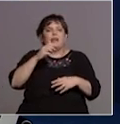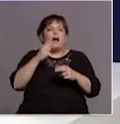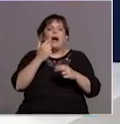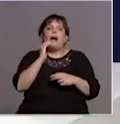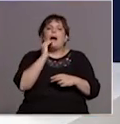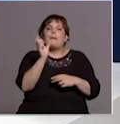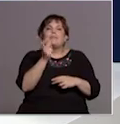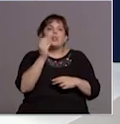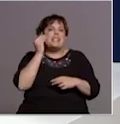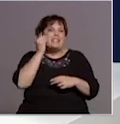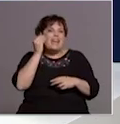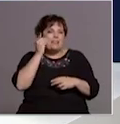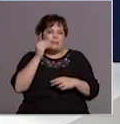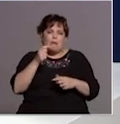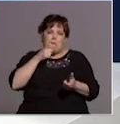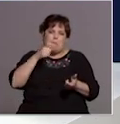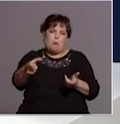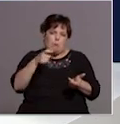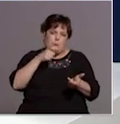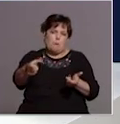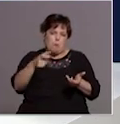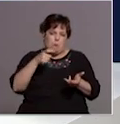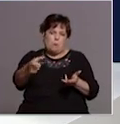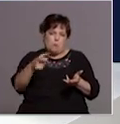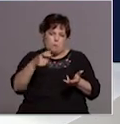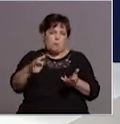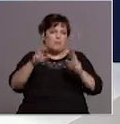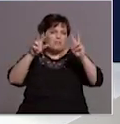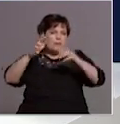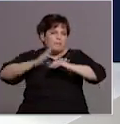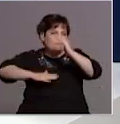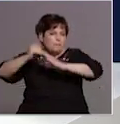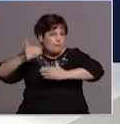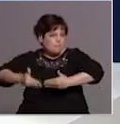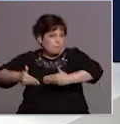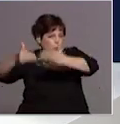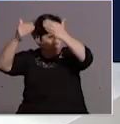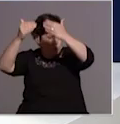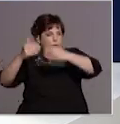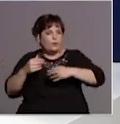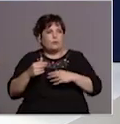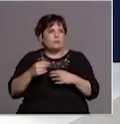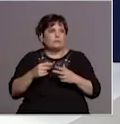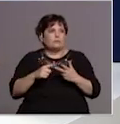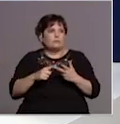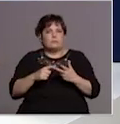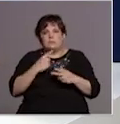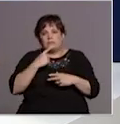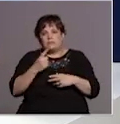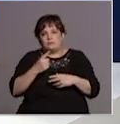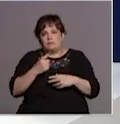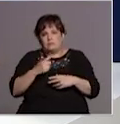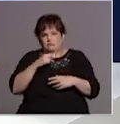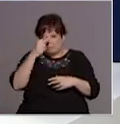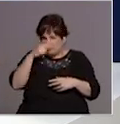con quien tuvo varios cruces a raíz del famoso proyecto de muro que contaba con toda la oposición de méxico y de la decisión de